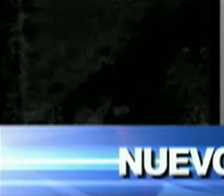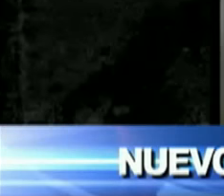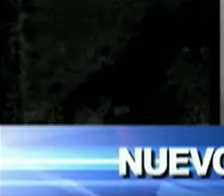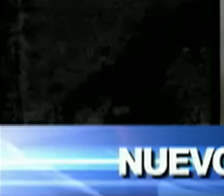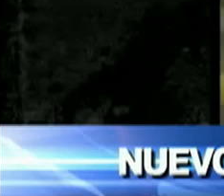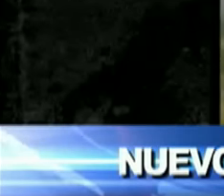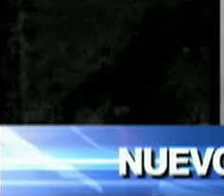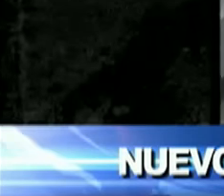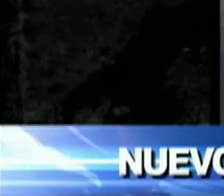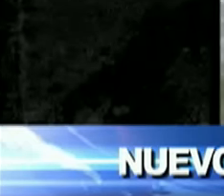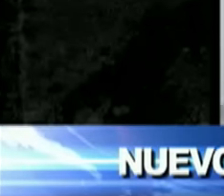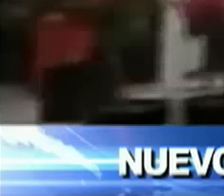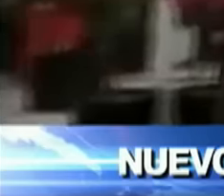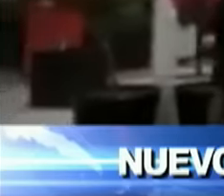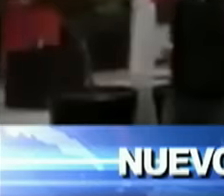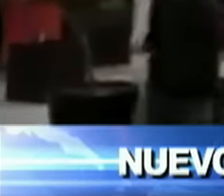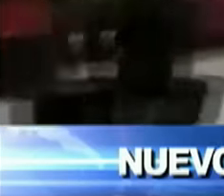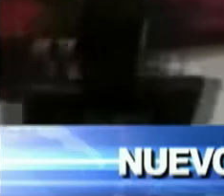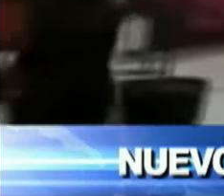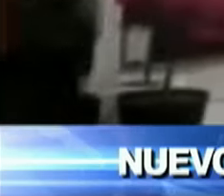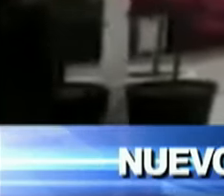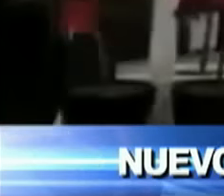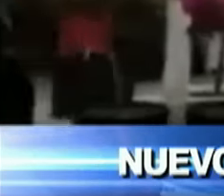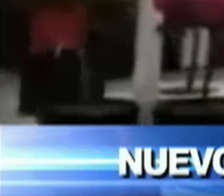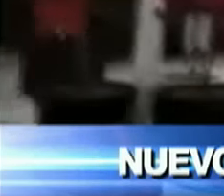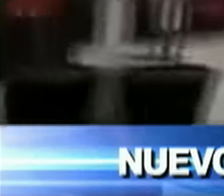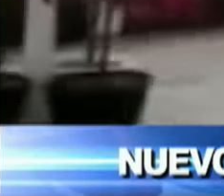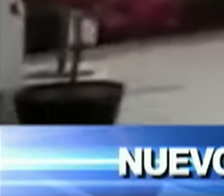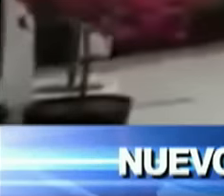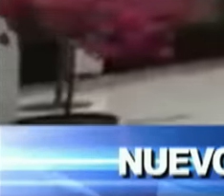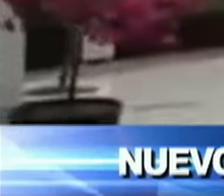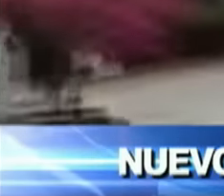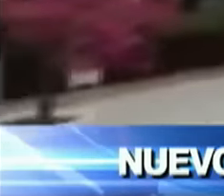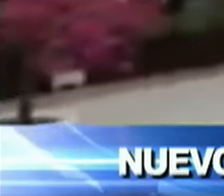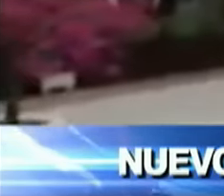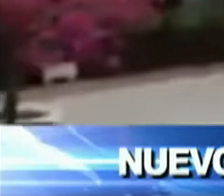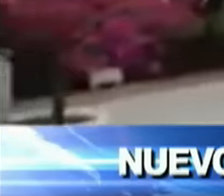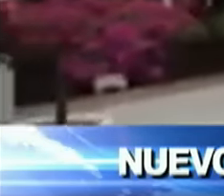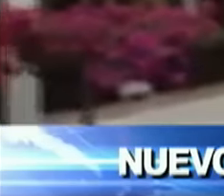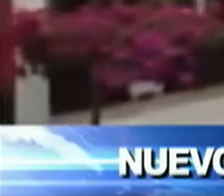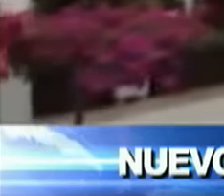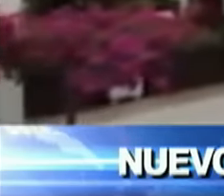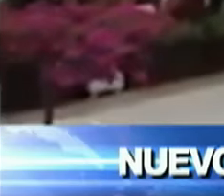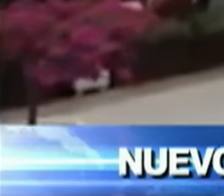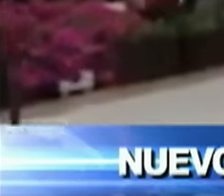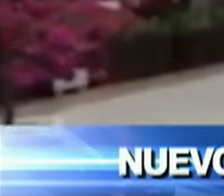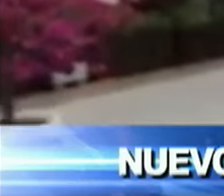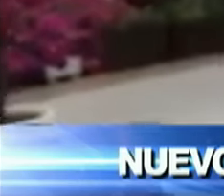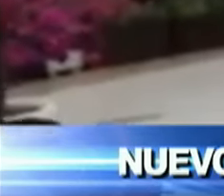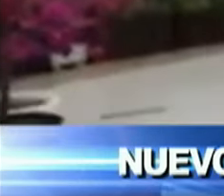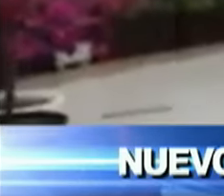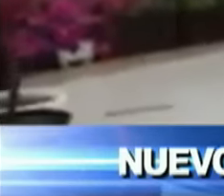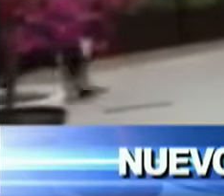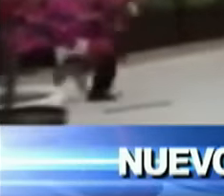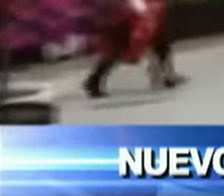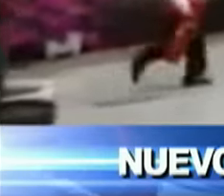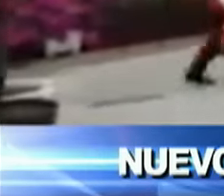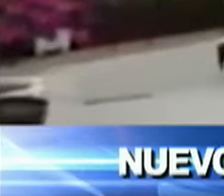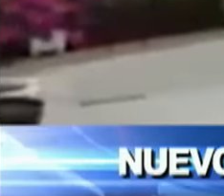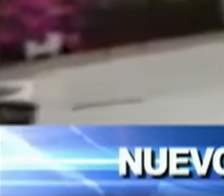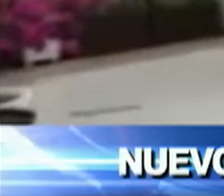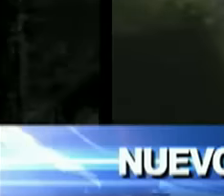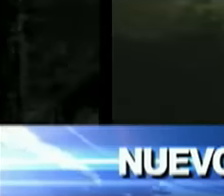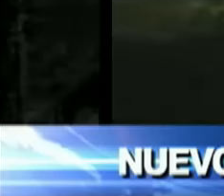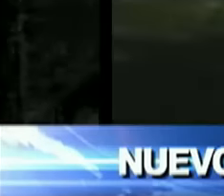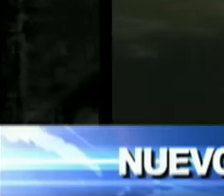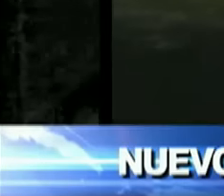Salen a la luz nuevos videos del voraz incendio ocurrido en un centro comercial en Perú. Las imágenes fueron compartidas en las